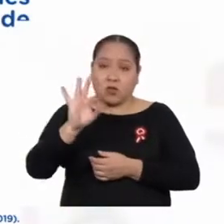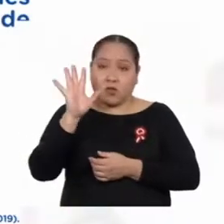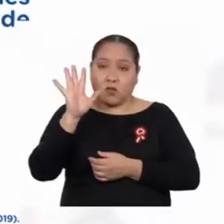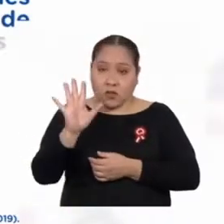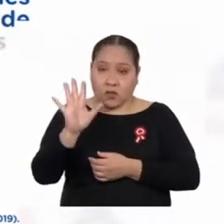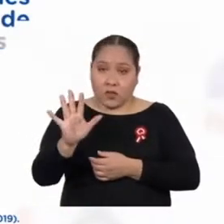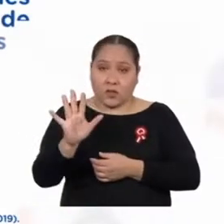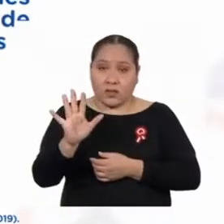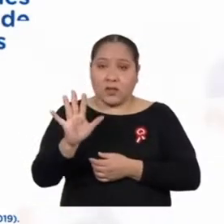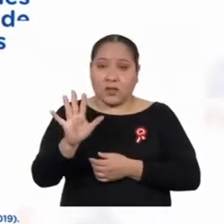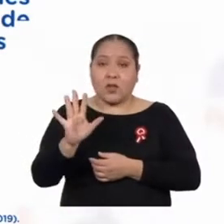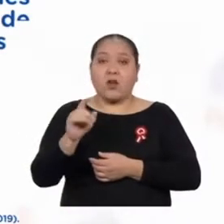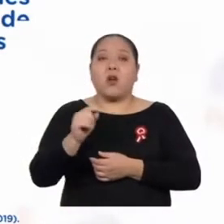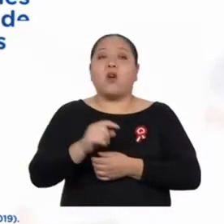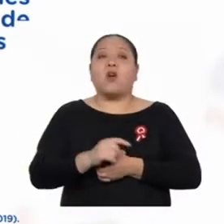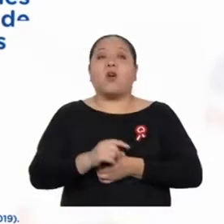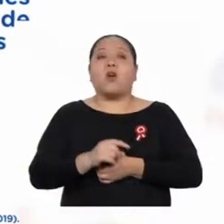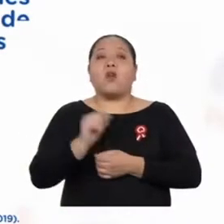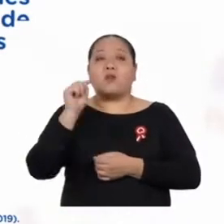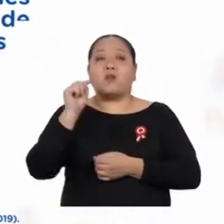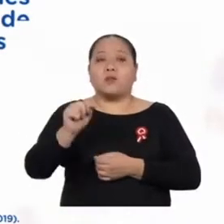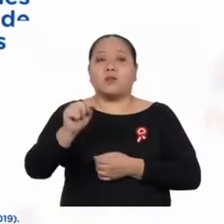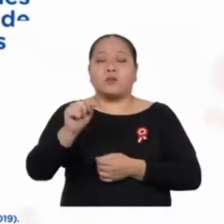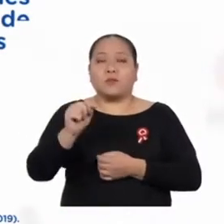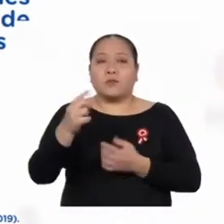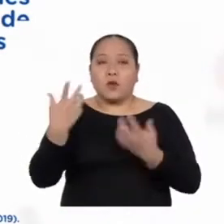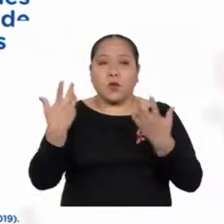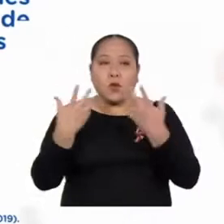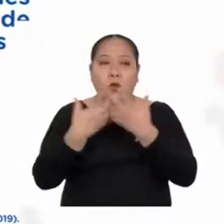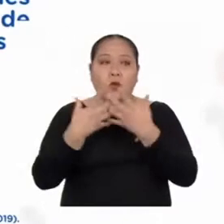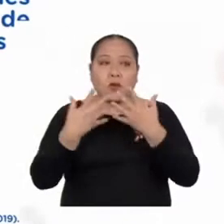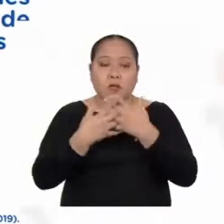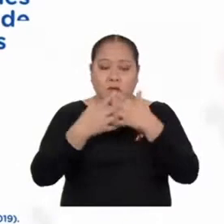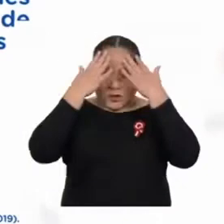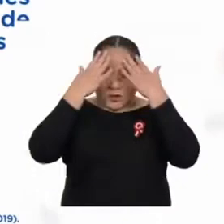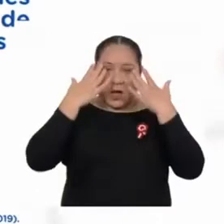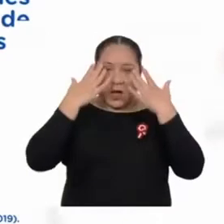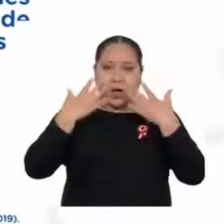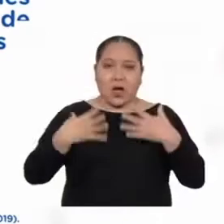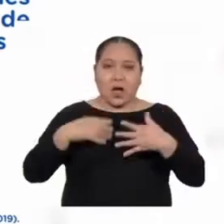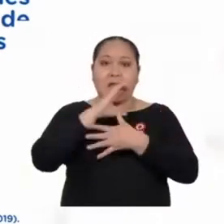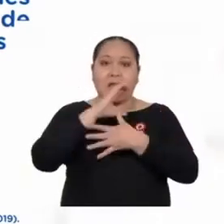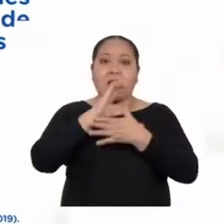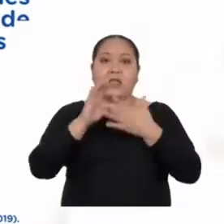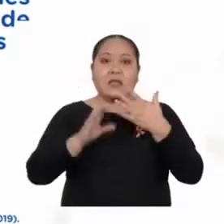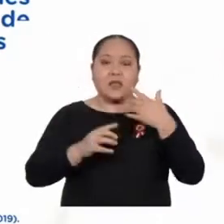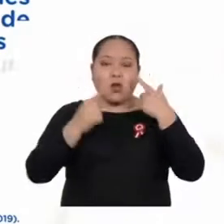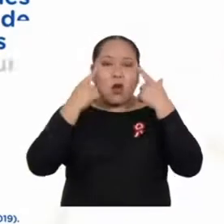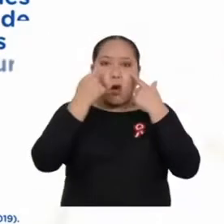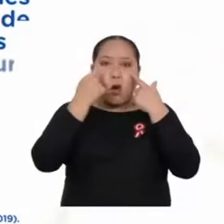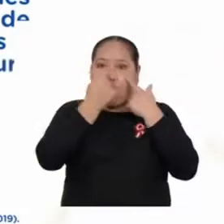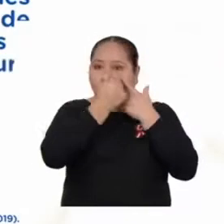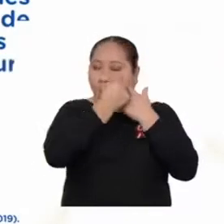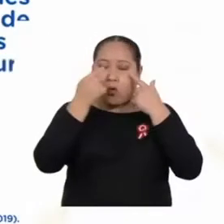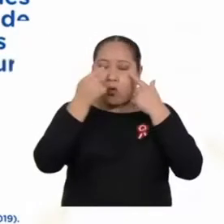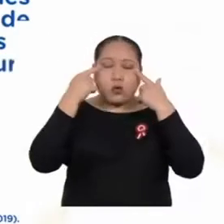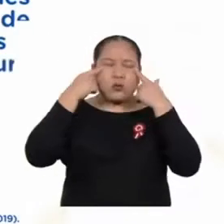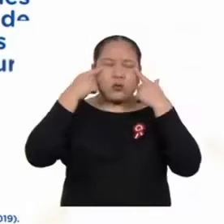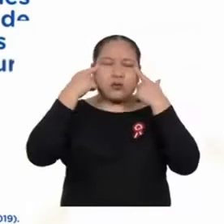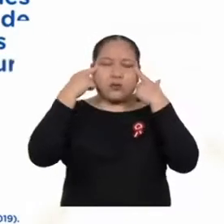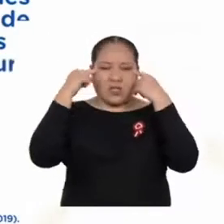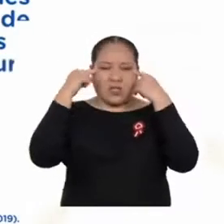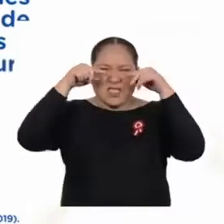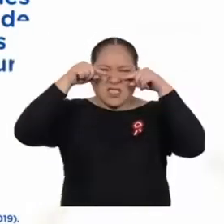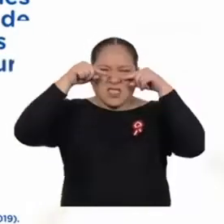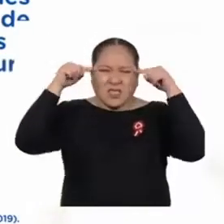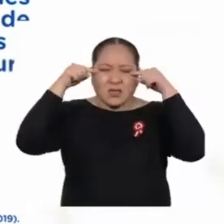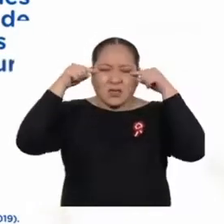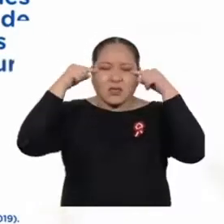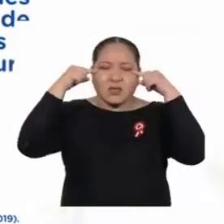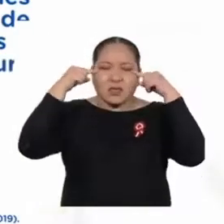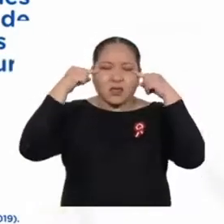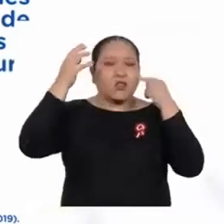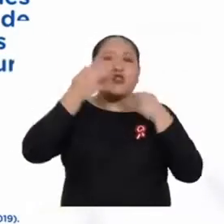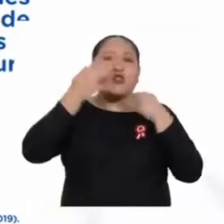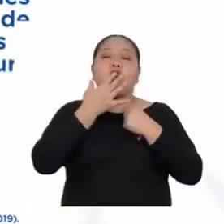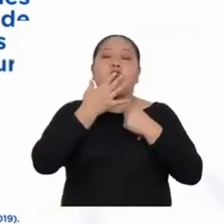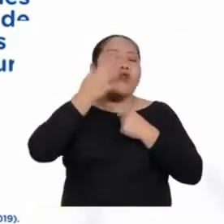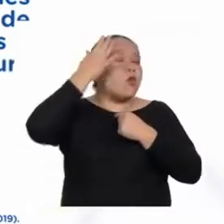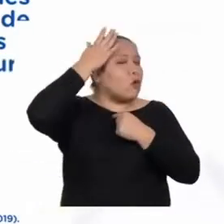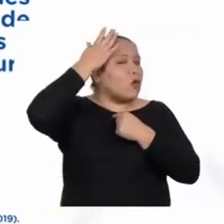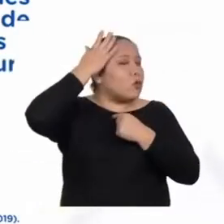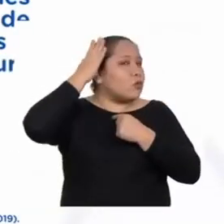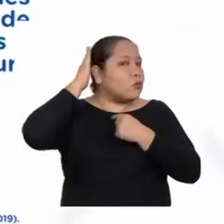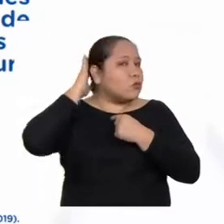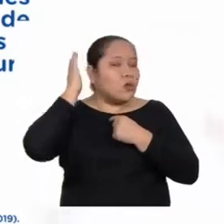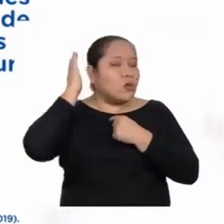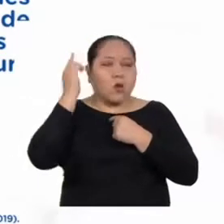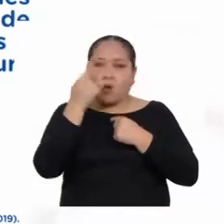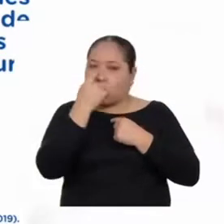1.695 casos relacionados a características físicas, ojos chinos, color o textura del cabello o tipo